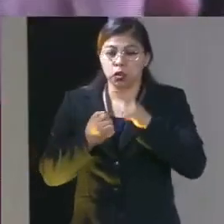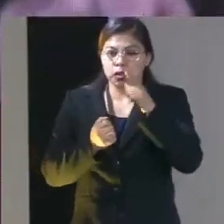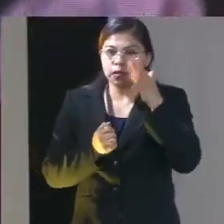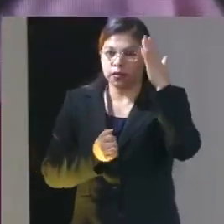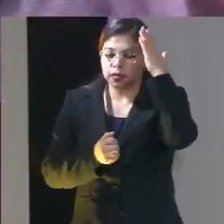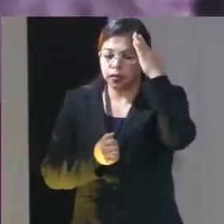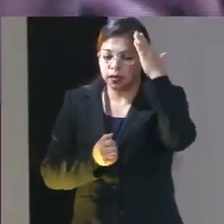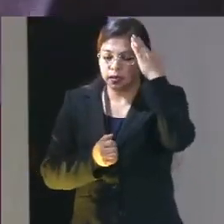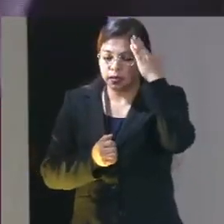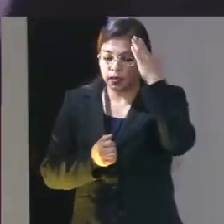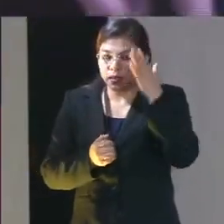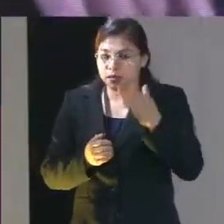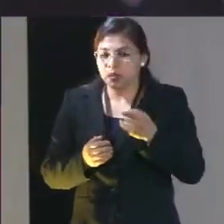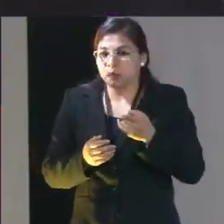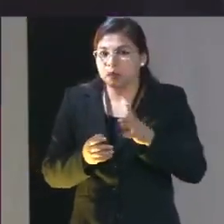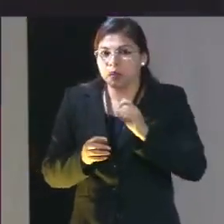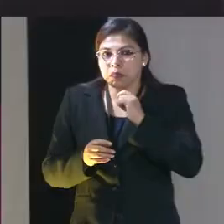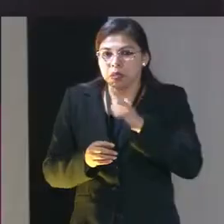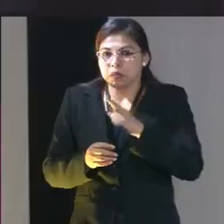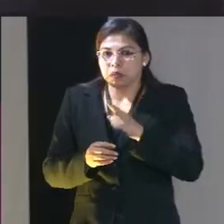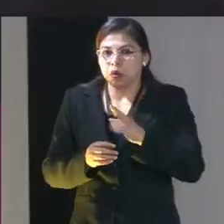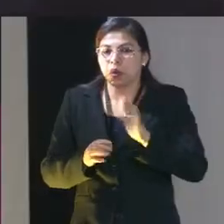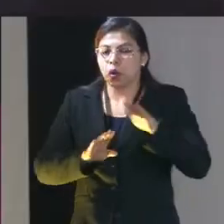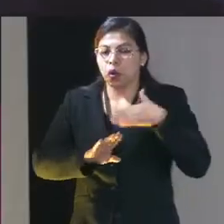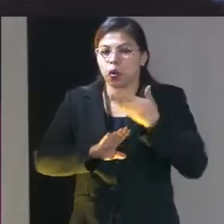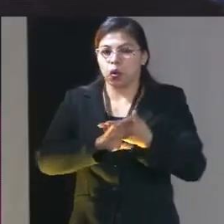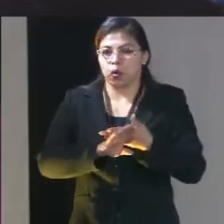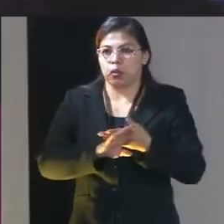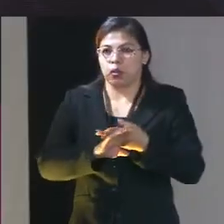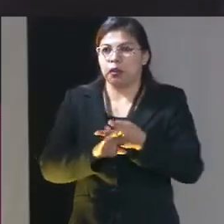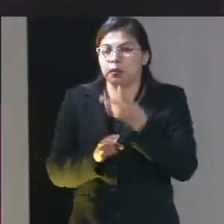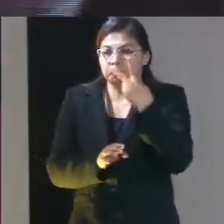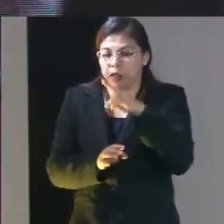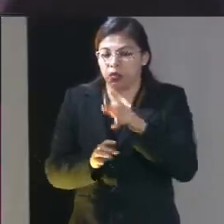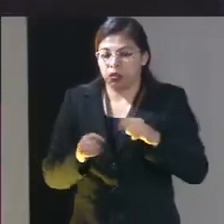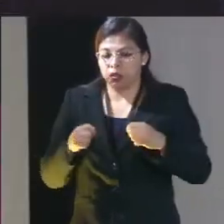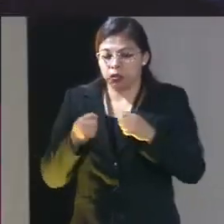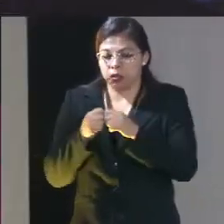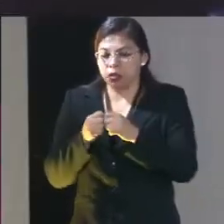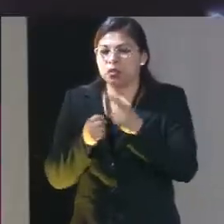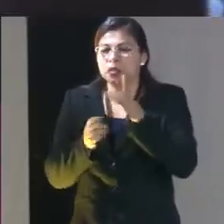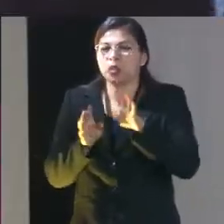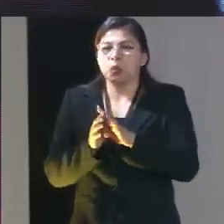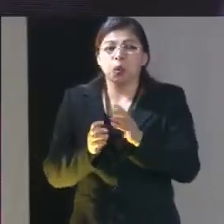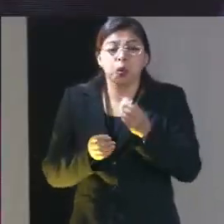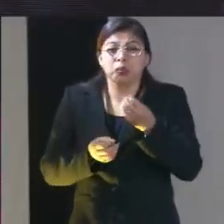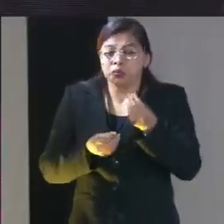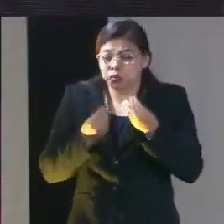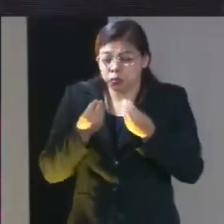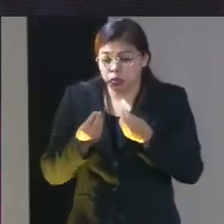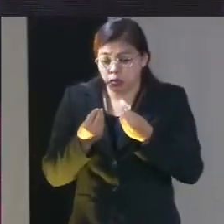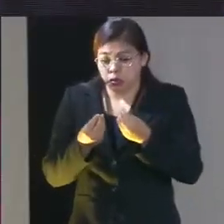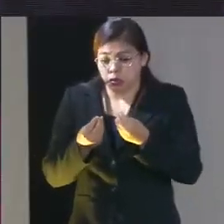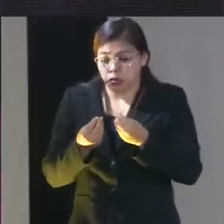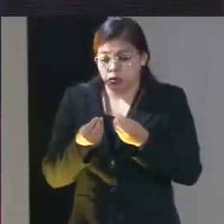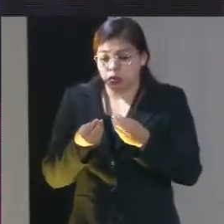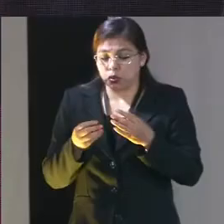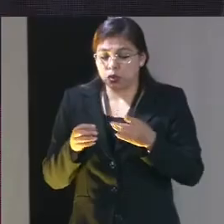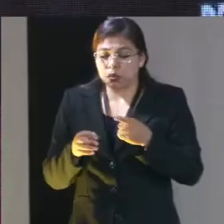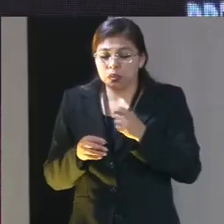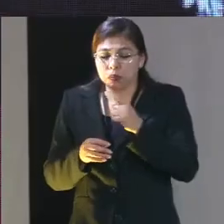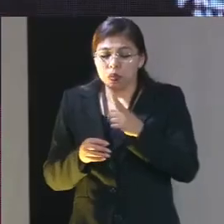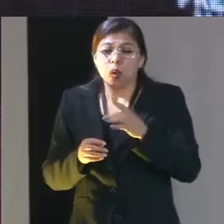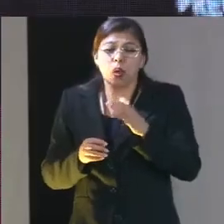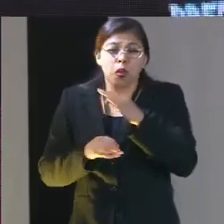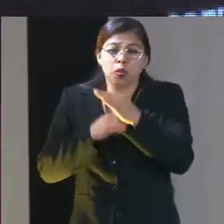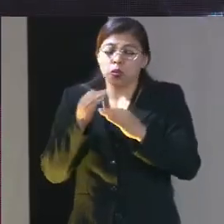encabezan la coalición contra México y Tenochtitlan, que a su vez mantuvo un montón de aliados hasta el final. Eso que